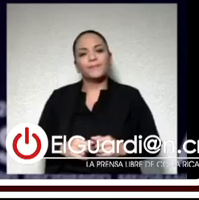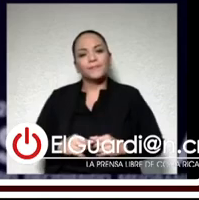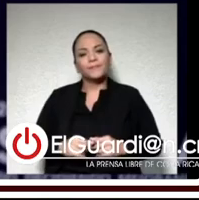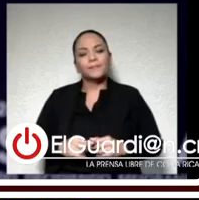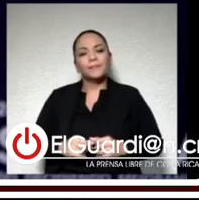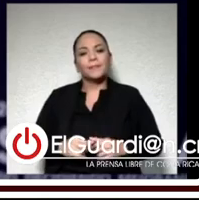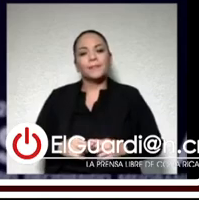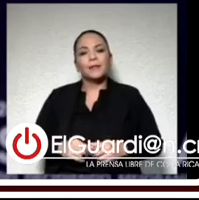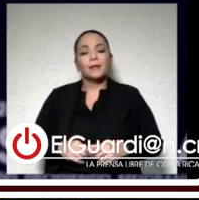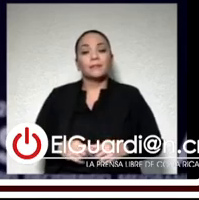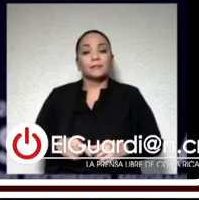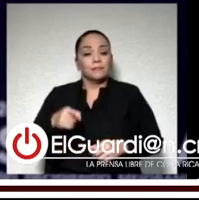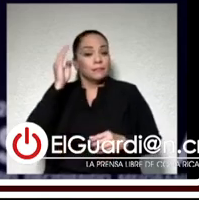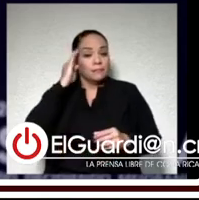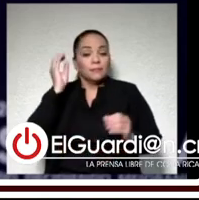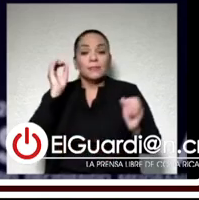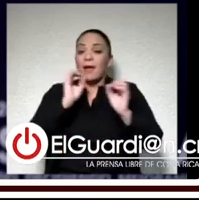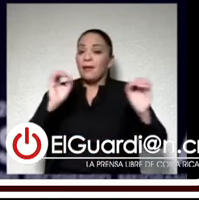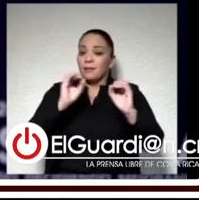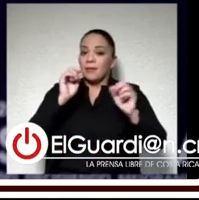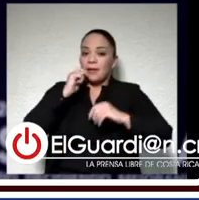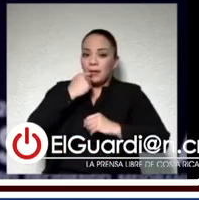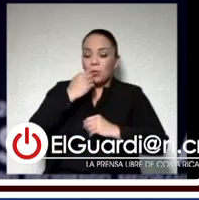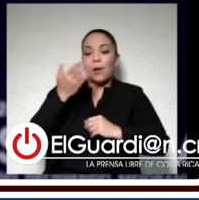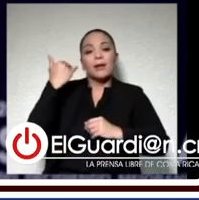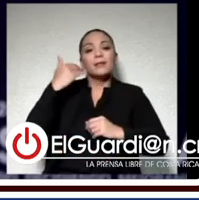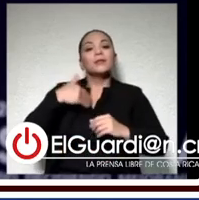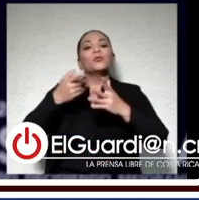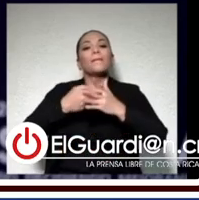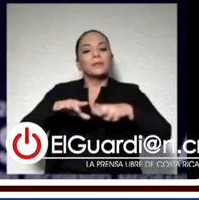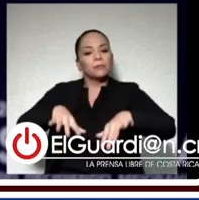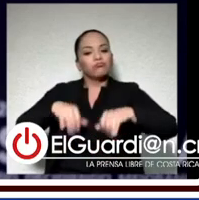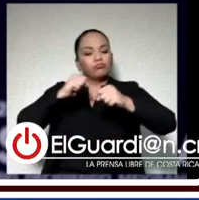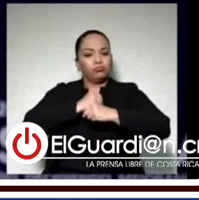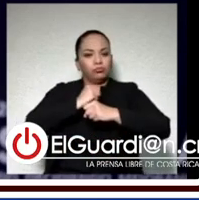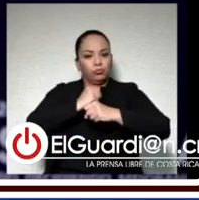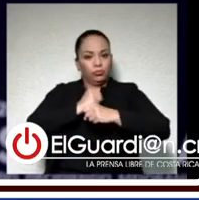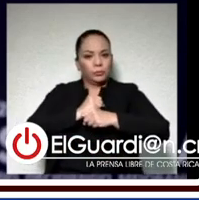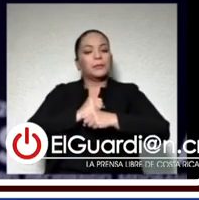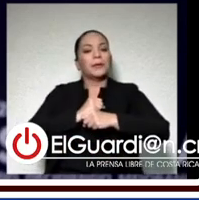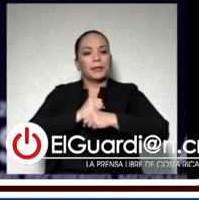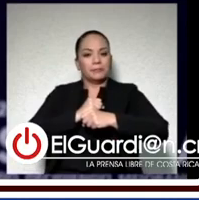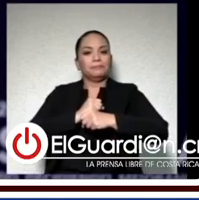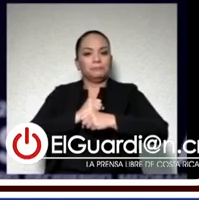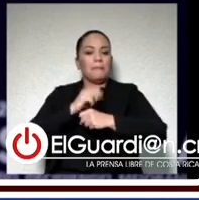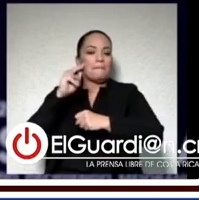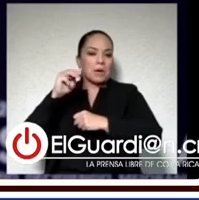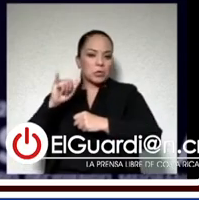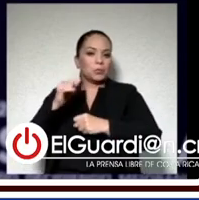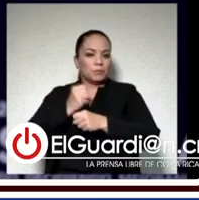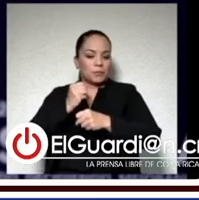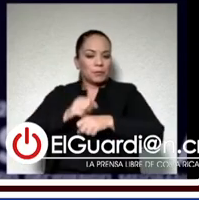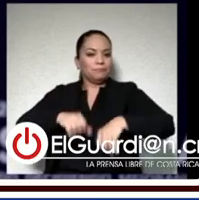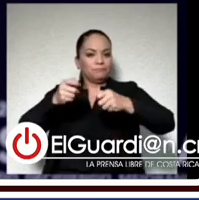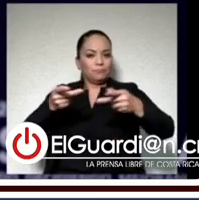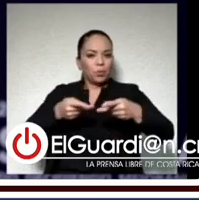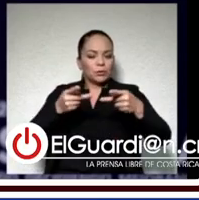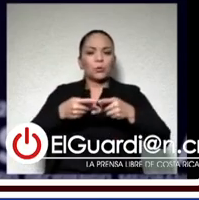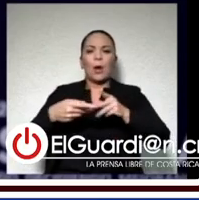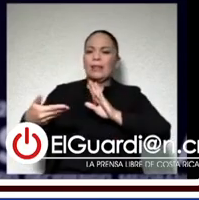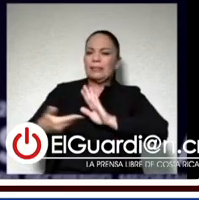Para nadie es un secreto que desde que yo inicié mi gestión, desde el día 1, los ataques han sido